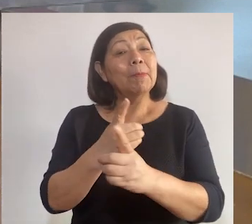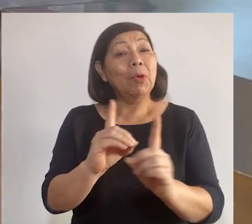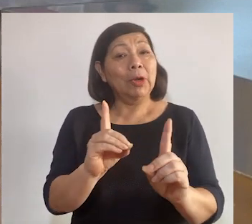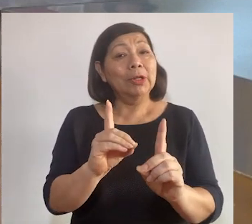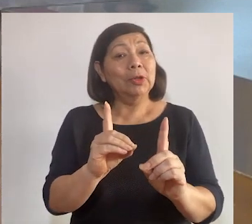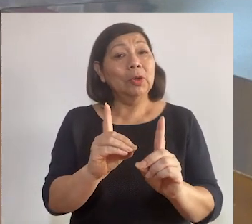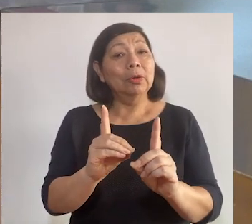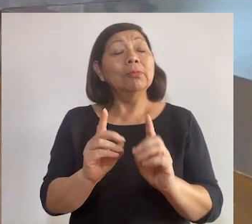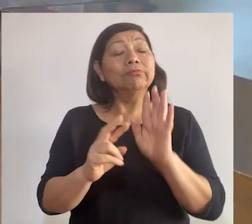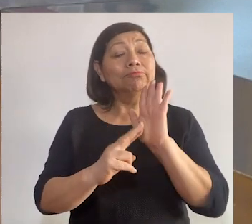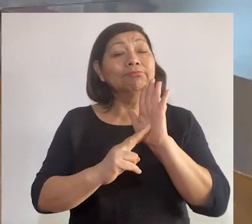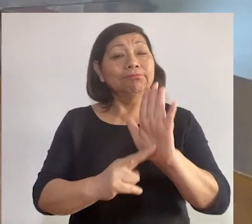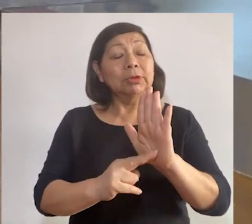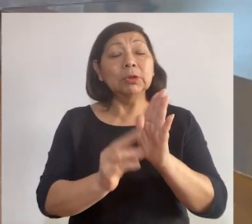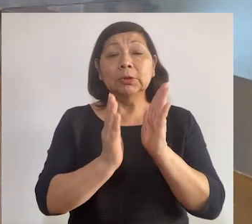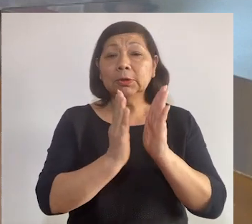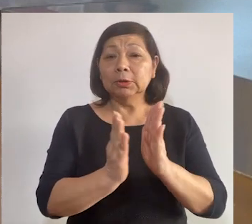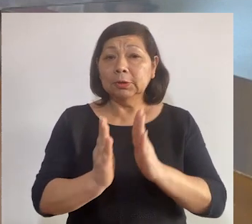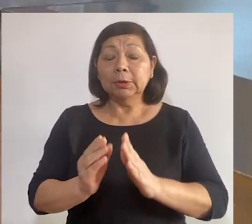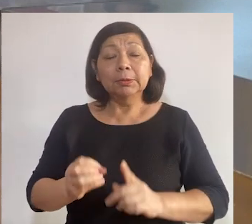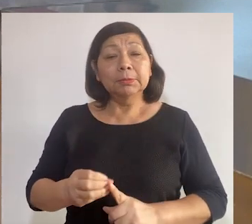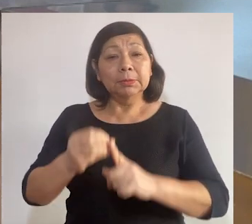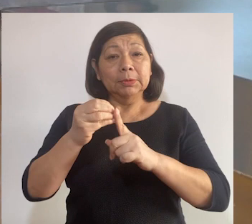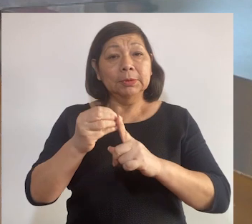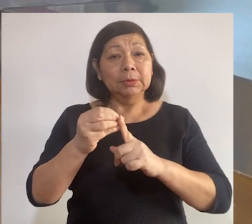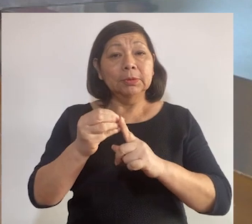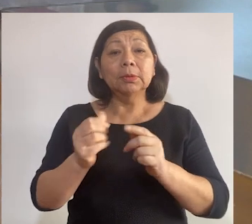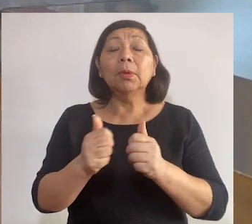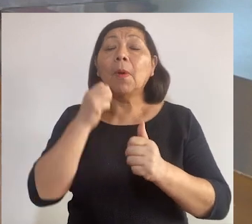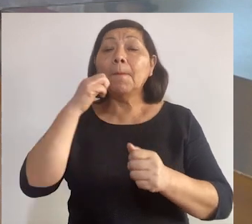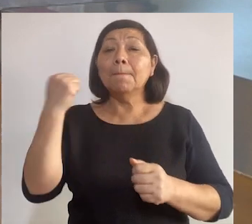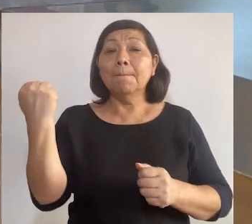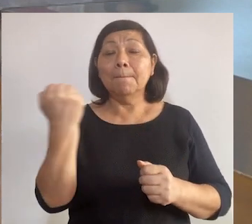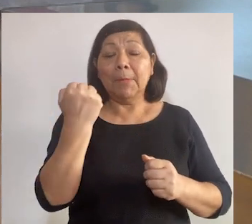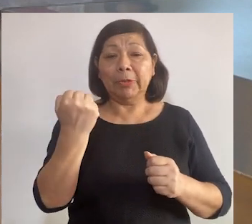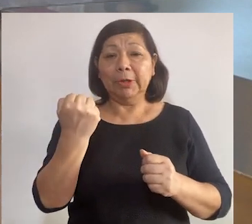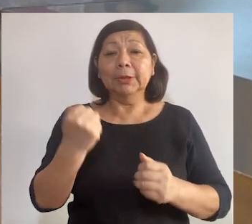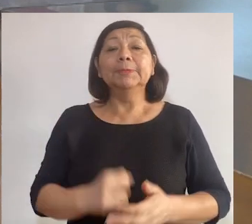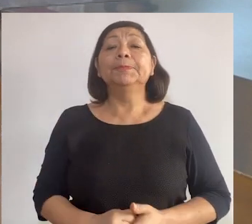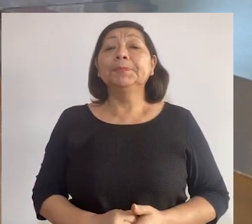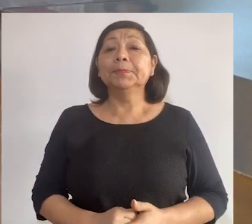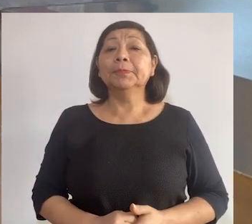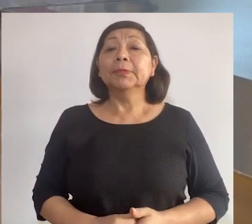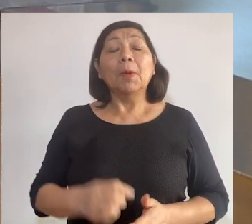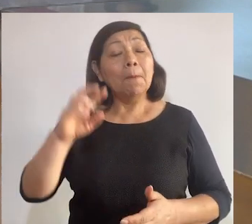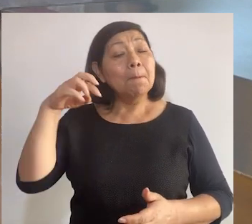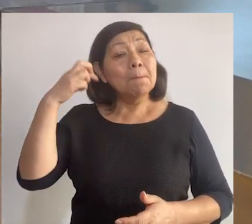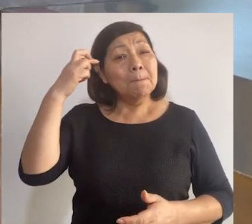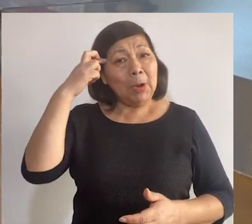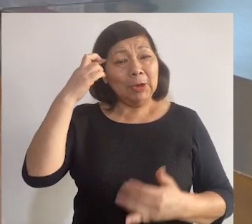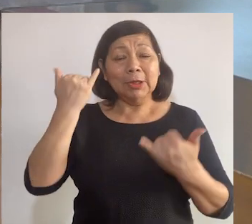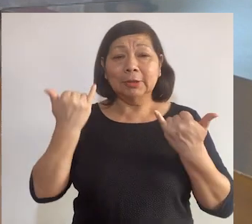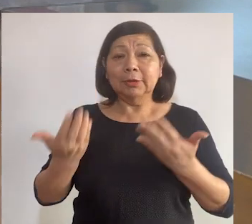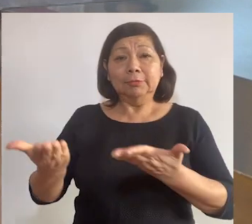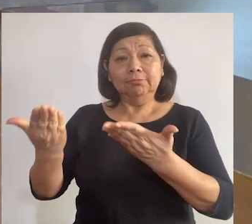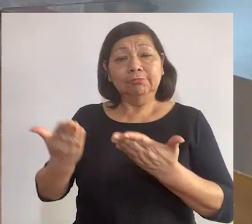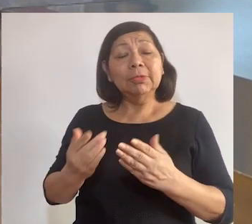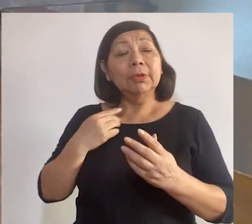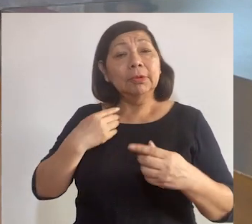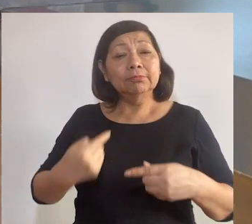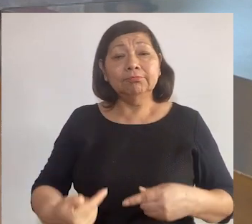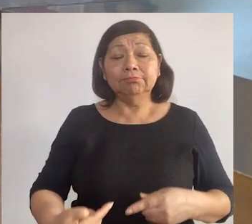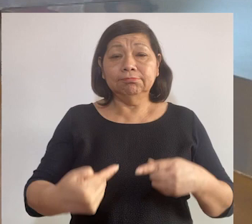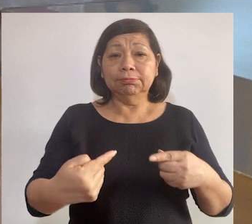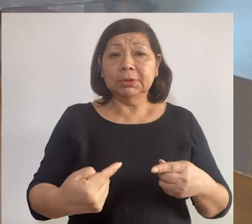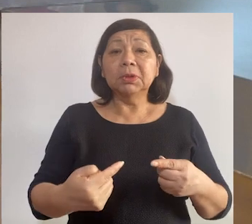representativo y se organiza bajo el principio de separación de poderes la situación política que estamos afrontando